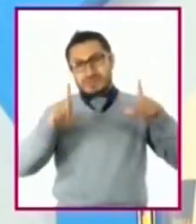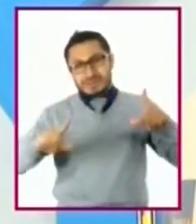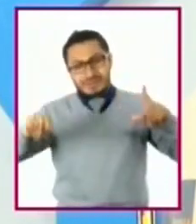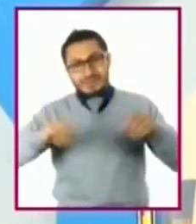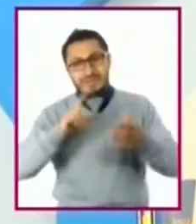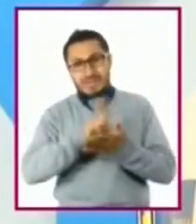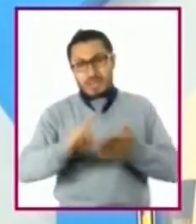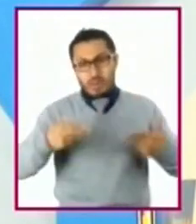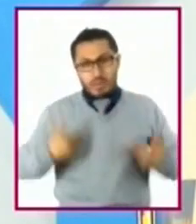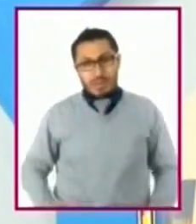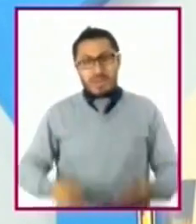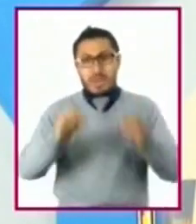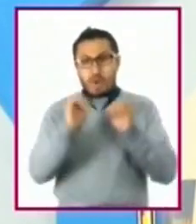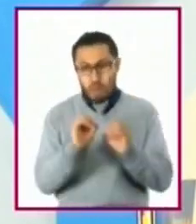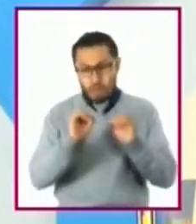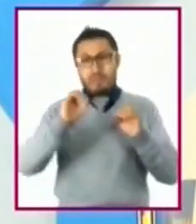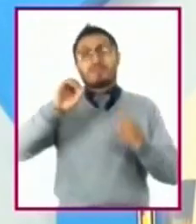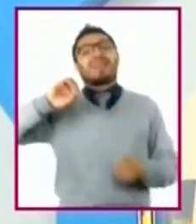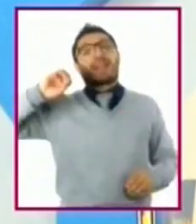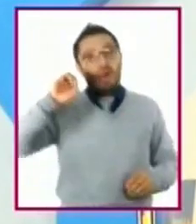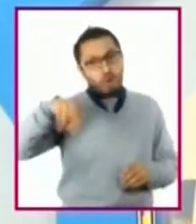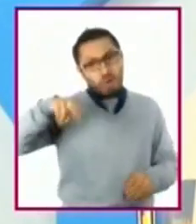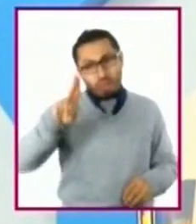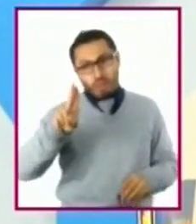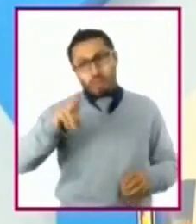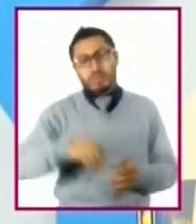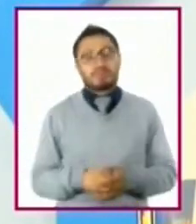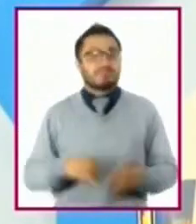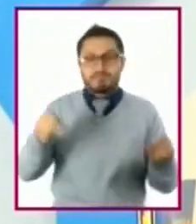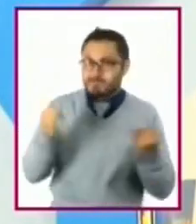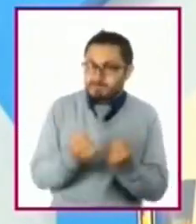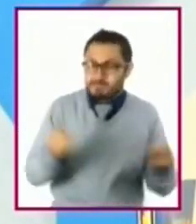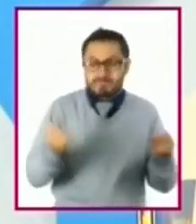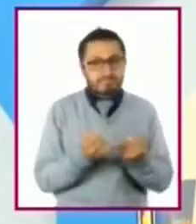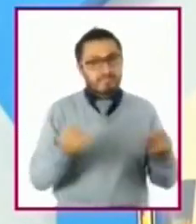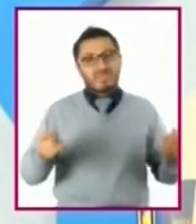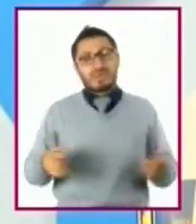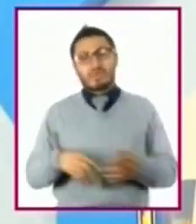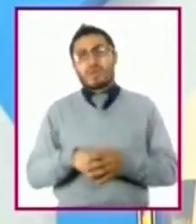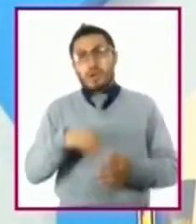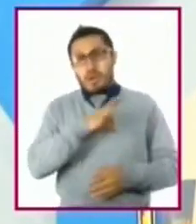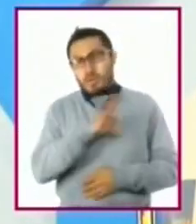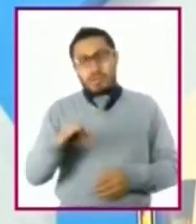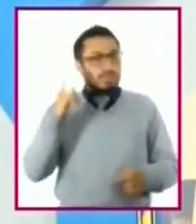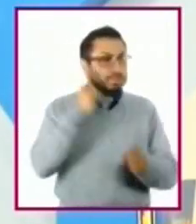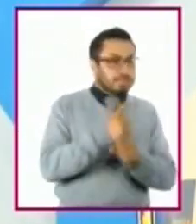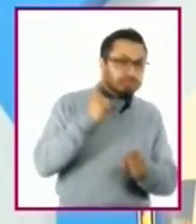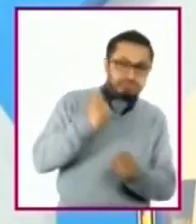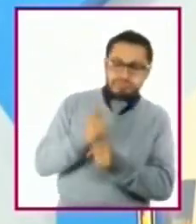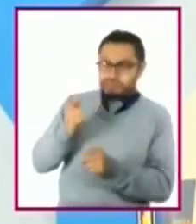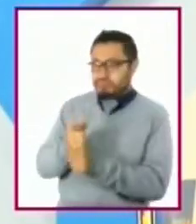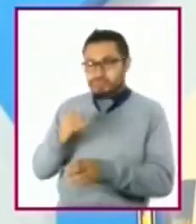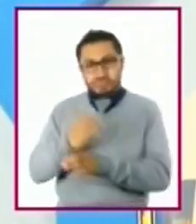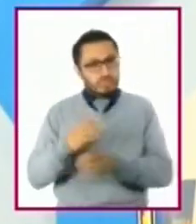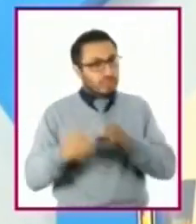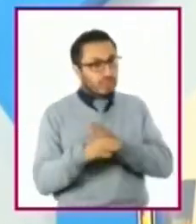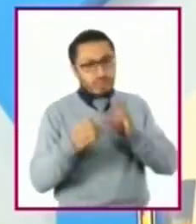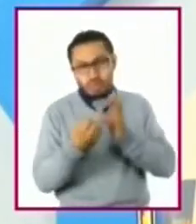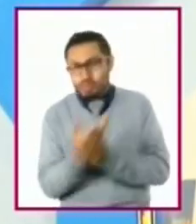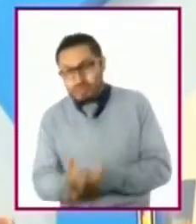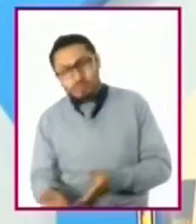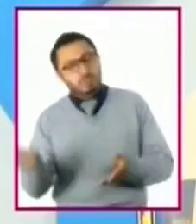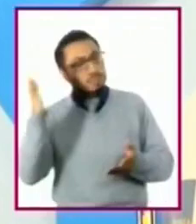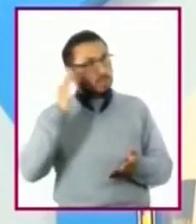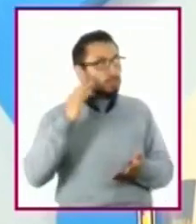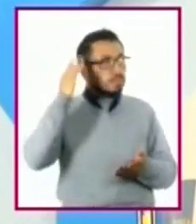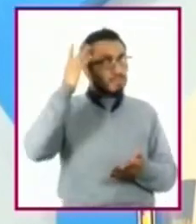bien de la Organización de las Naciones Unidas. También puedes encontrar aspectos nuevos reflexionando y releyendo